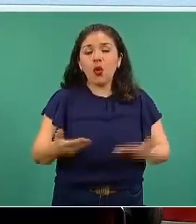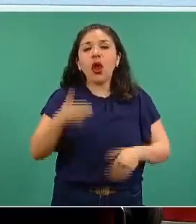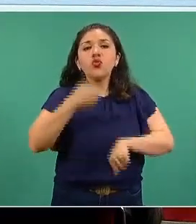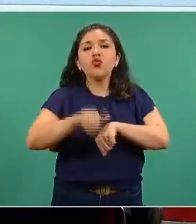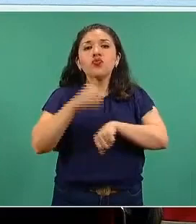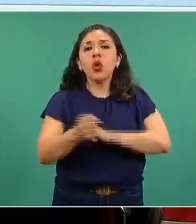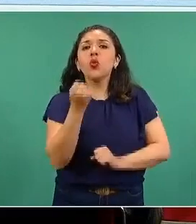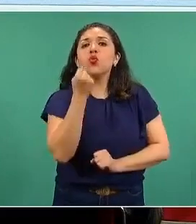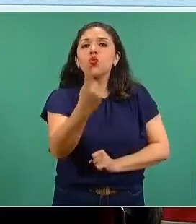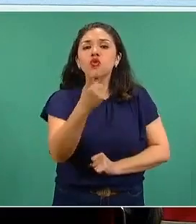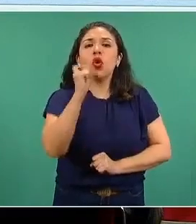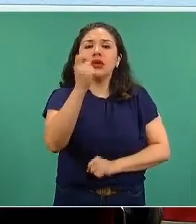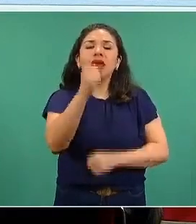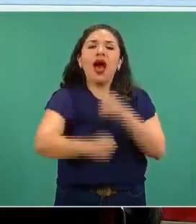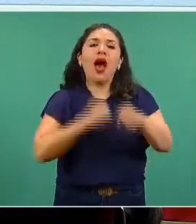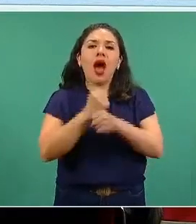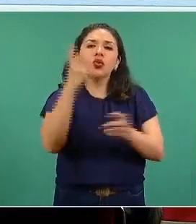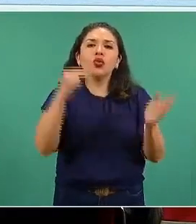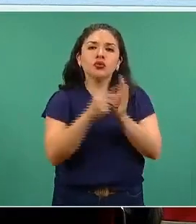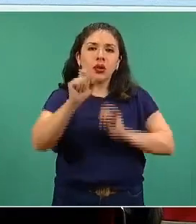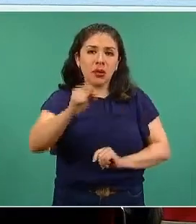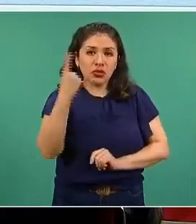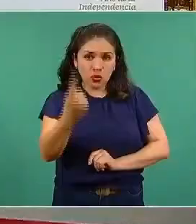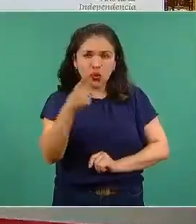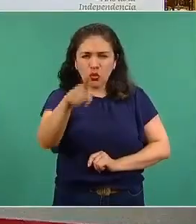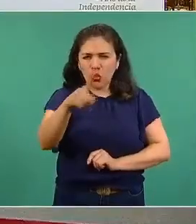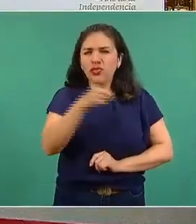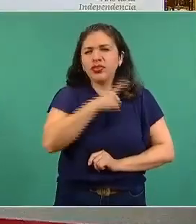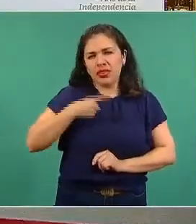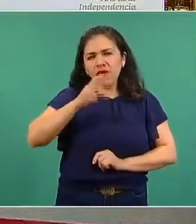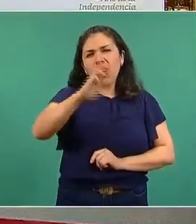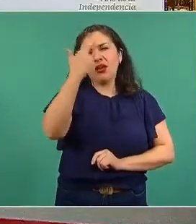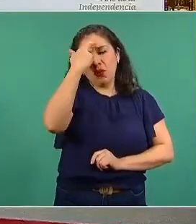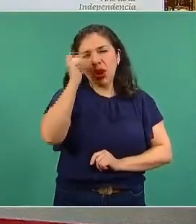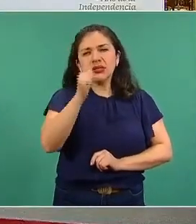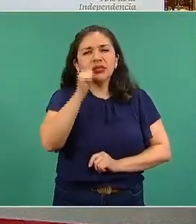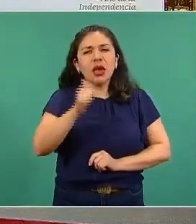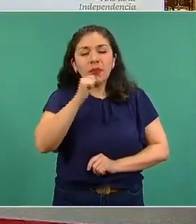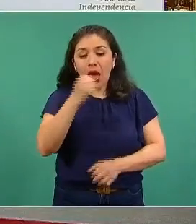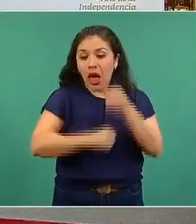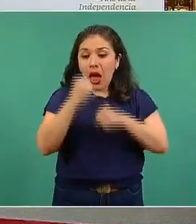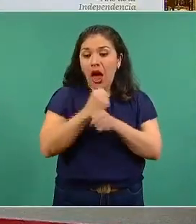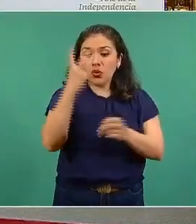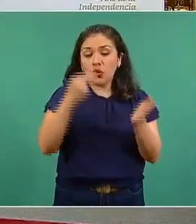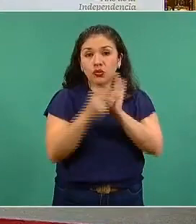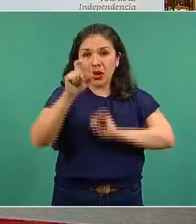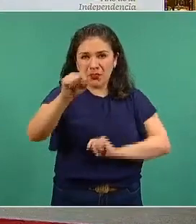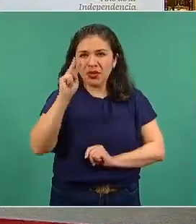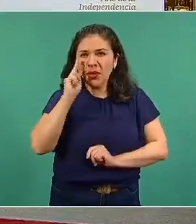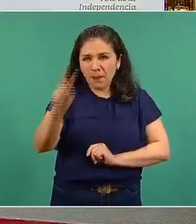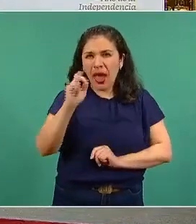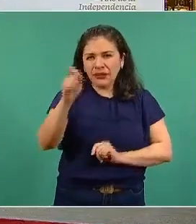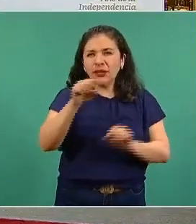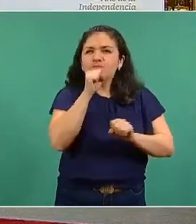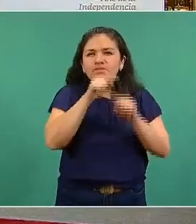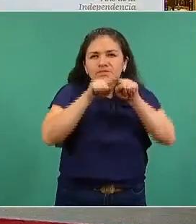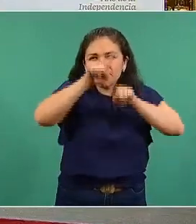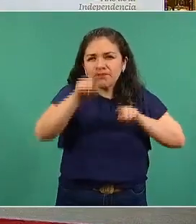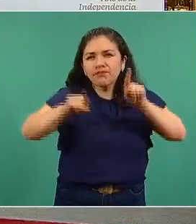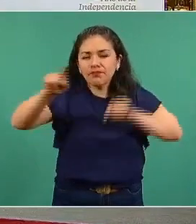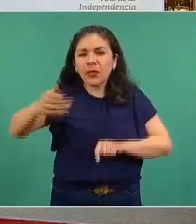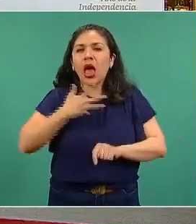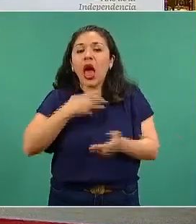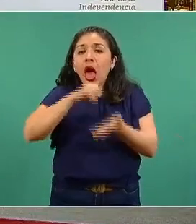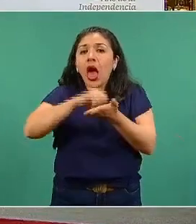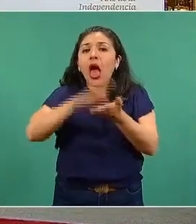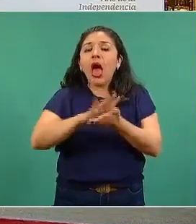1 del 2021. Ustedes deben recordar que el año 2020, y lo pueden observar durante la gráfica,